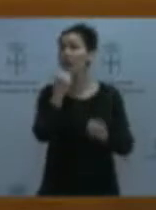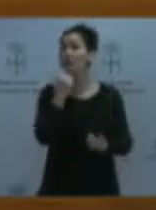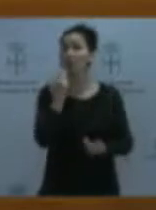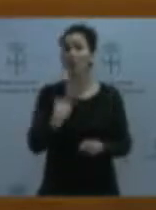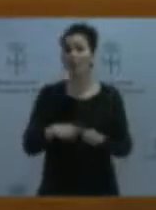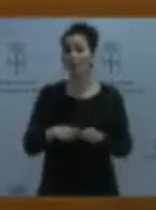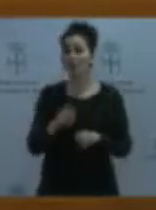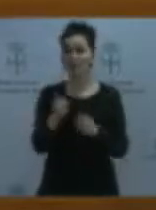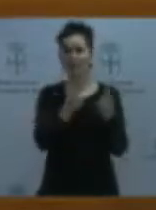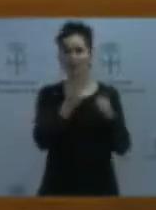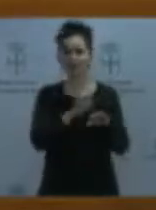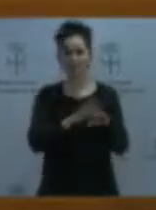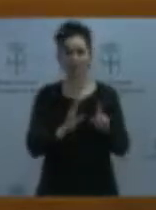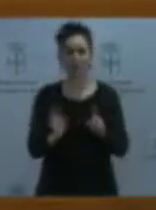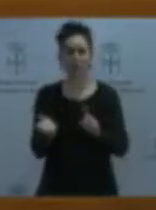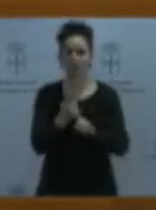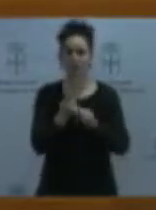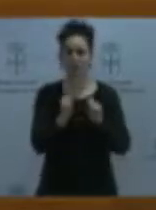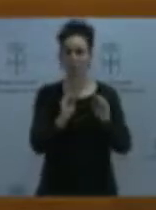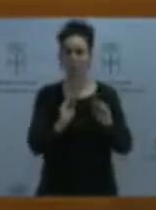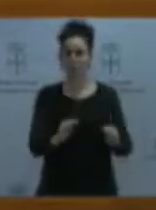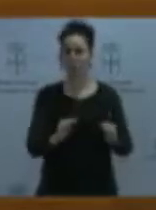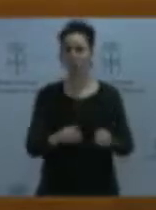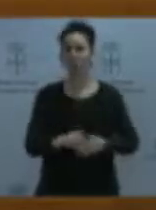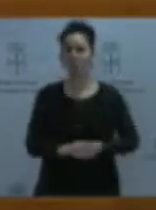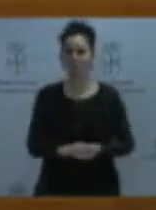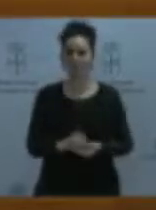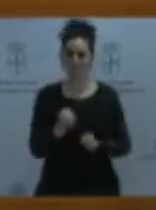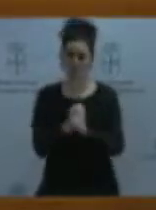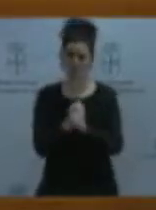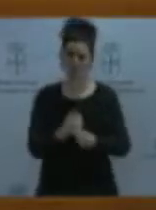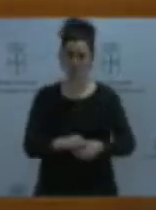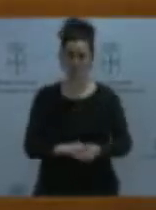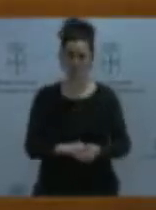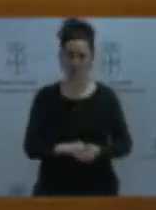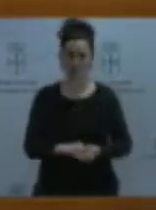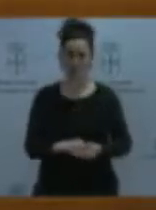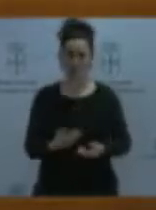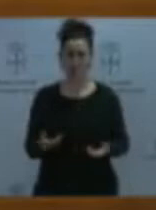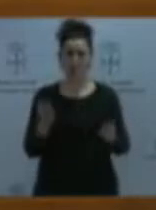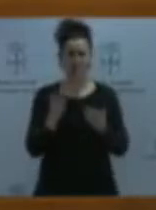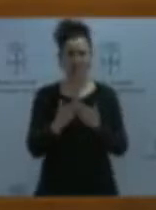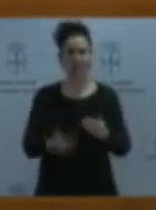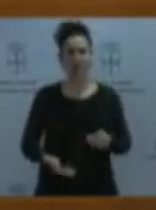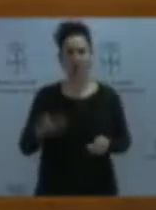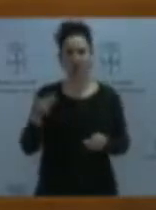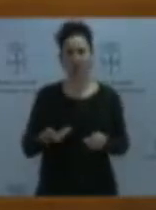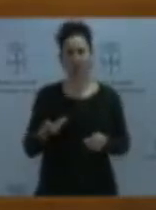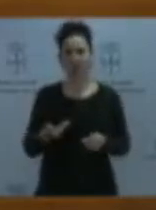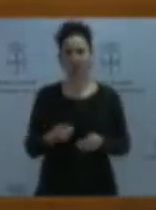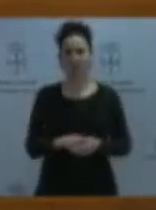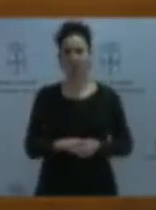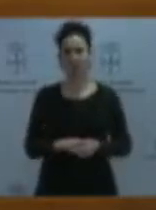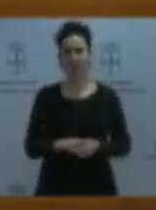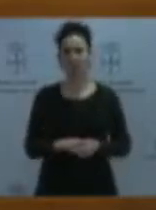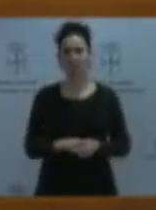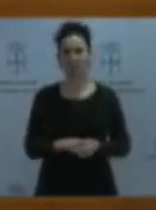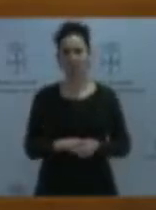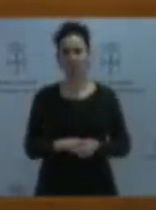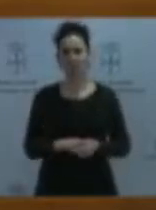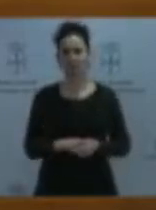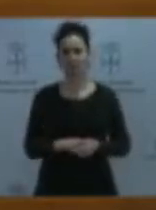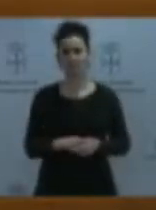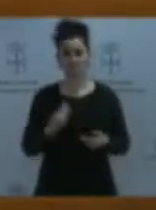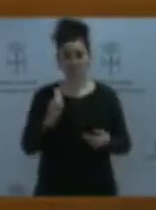hacer la actuación. Entonces, bueno, los cursos son importantísimos, tienen que ser los que establezcan los protocolos y se tienen que